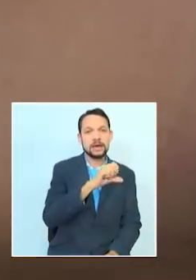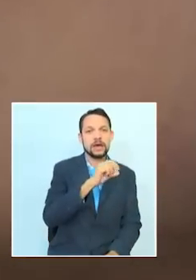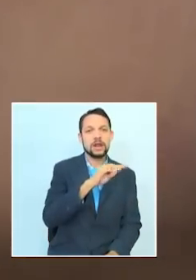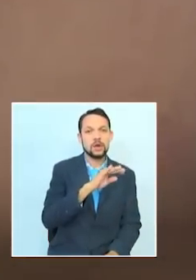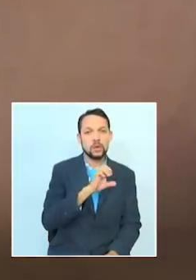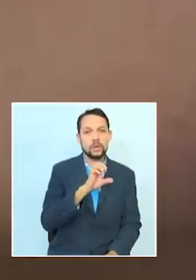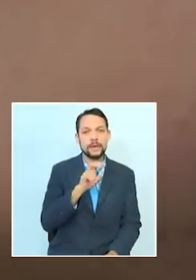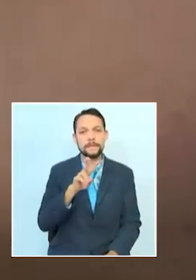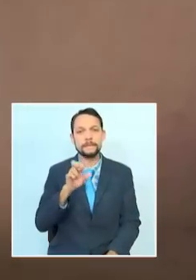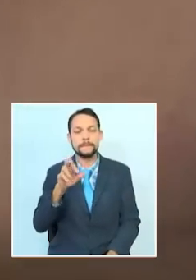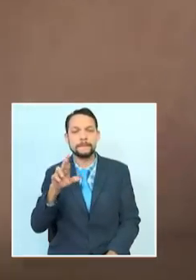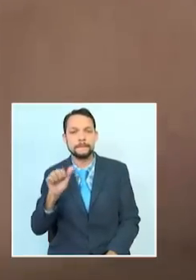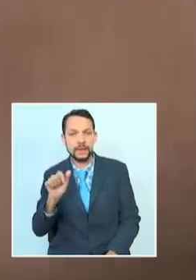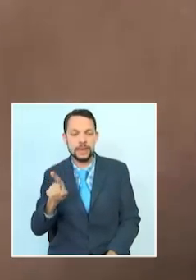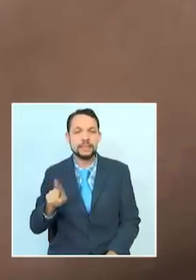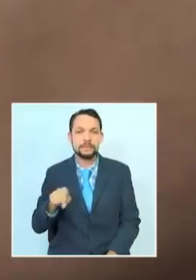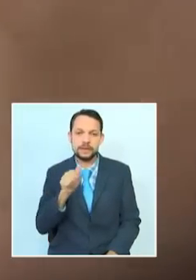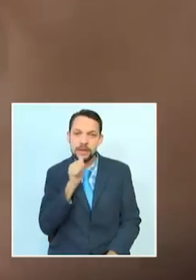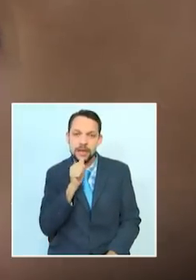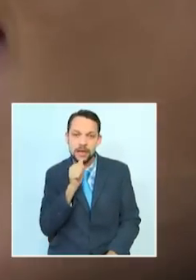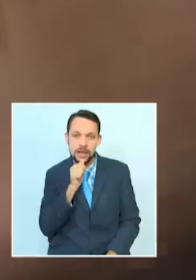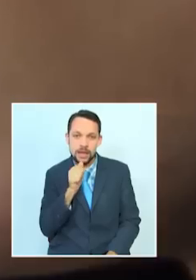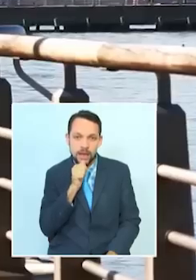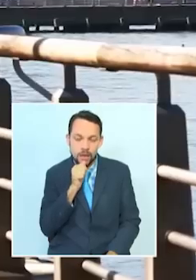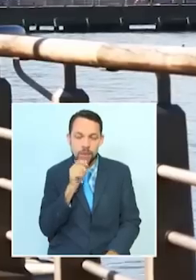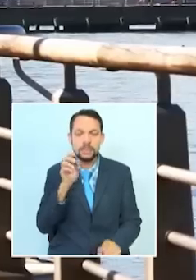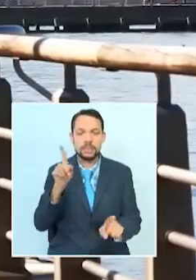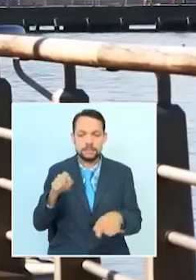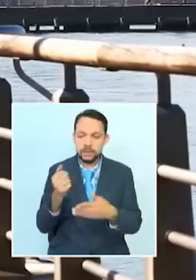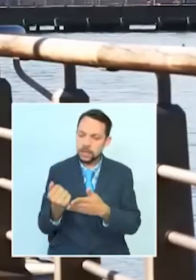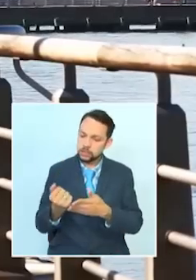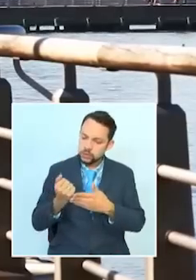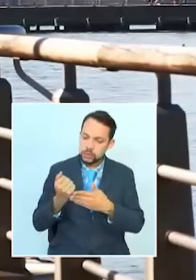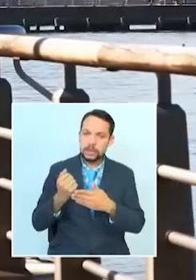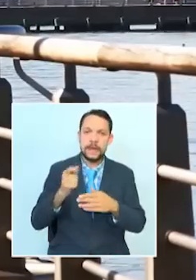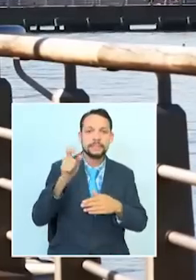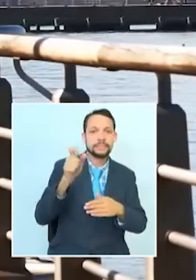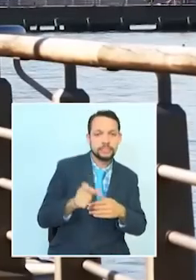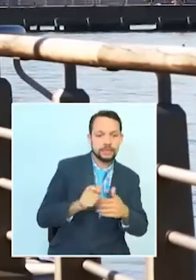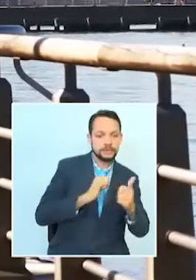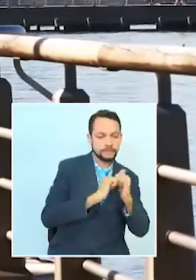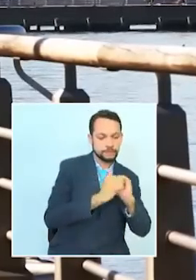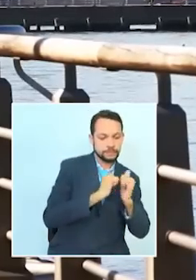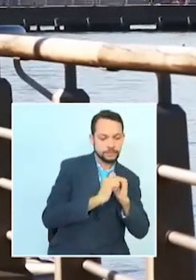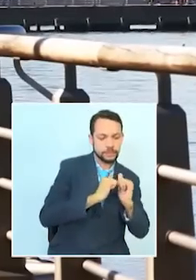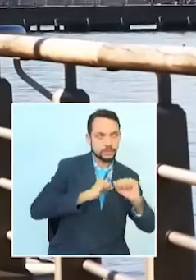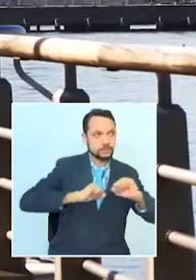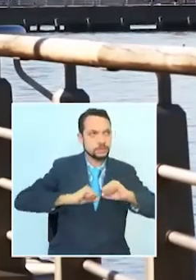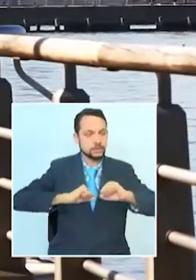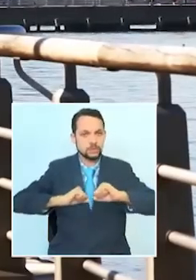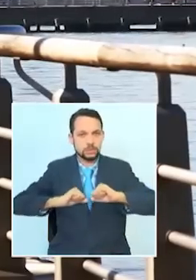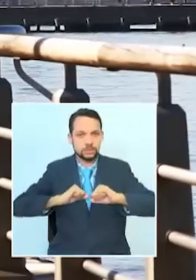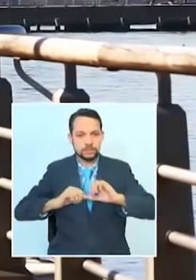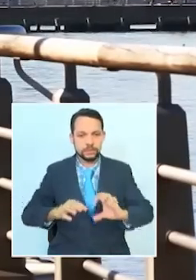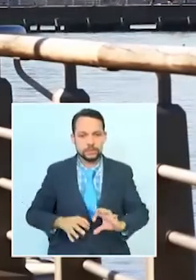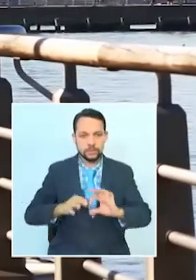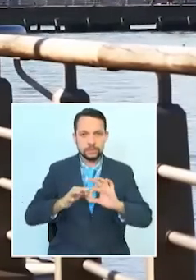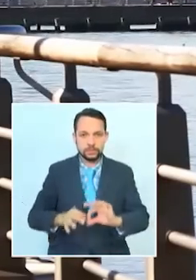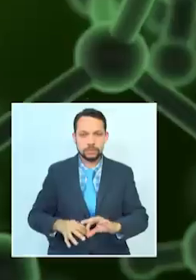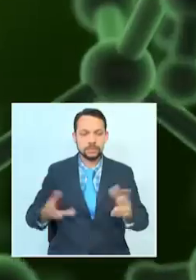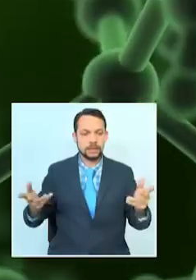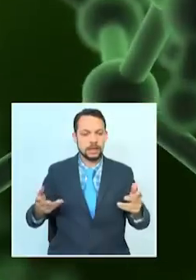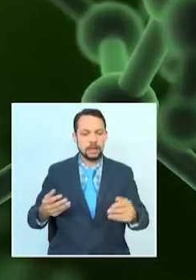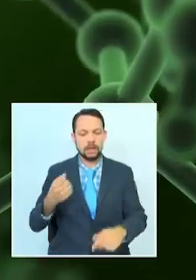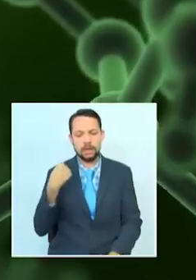la raíz de la mayor parte de las enfermedades degenerativas el ejercicio físico oxigena todo el organismo y el sedentarismo lo